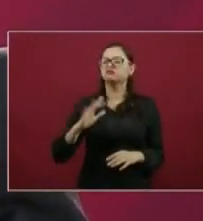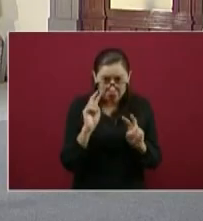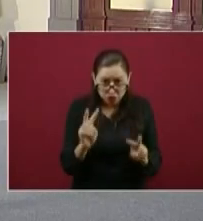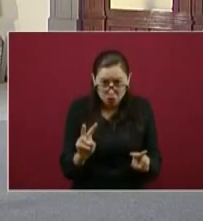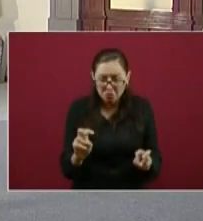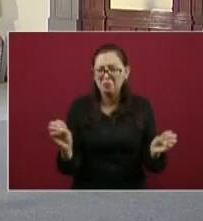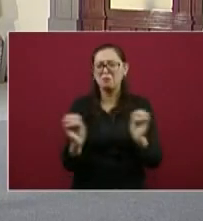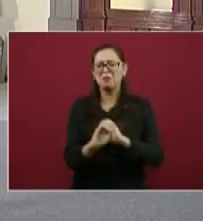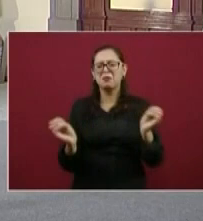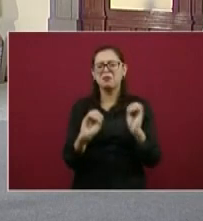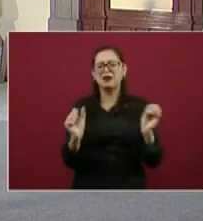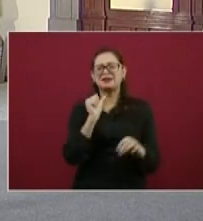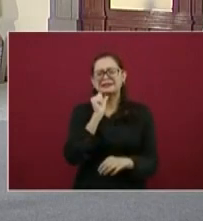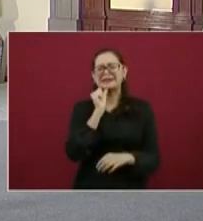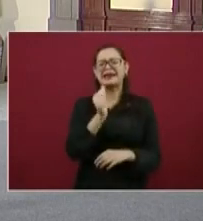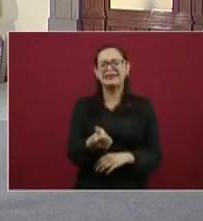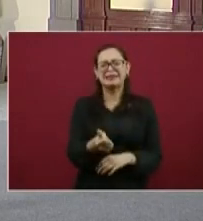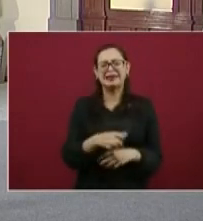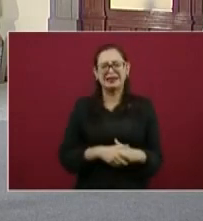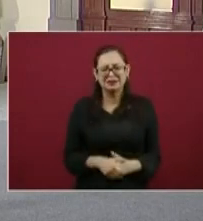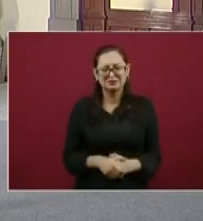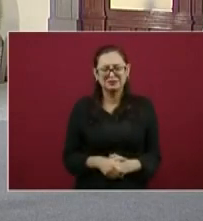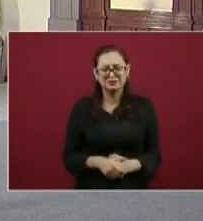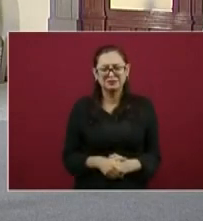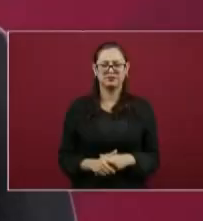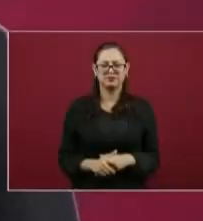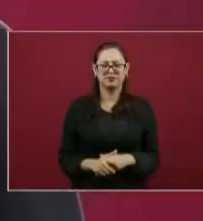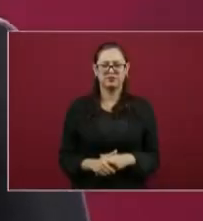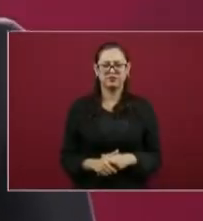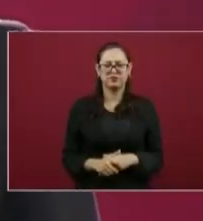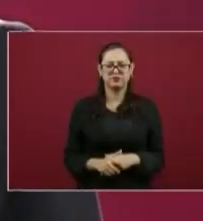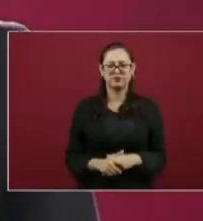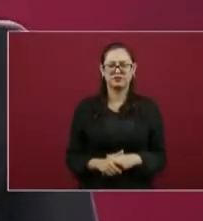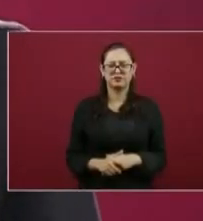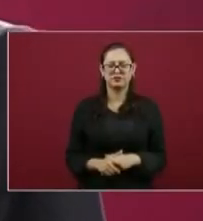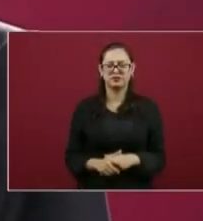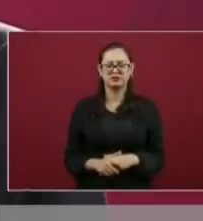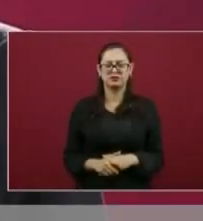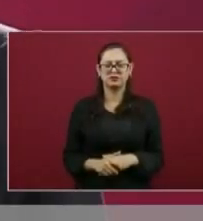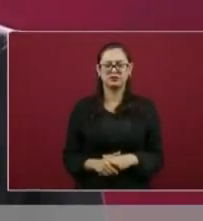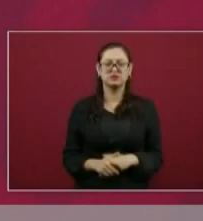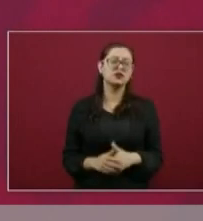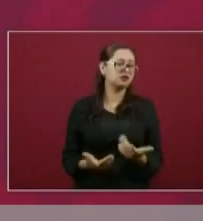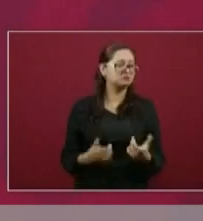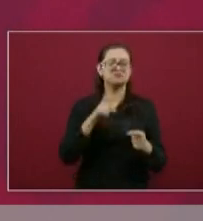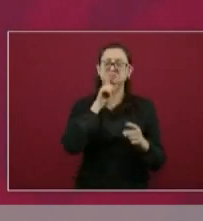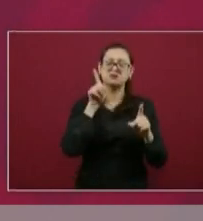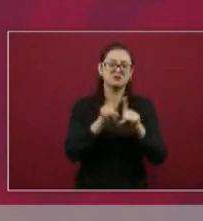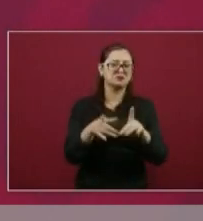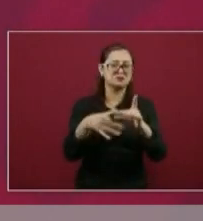mexicanas no puede juzgarse a la luz de consideraciones contemporáneas no vamos también lo aclaró